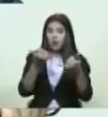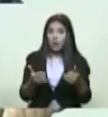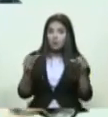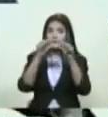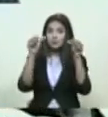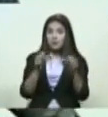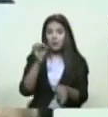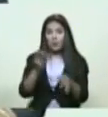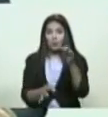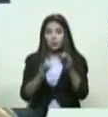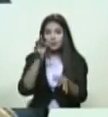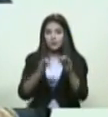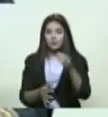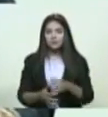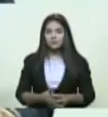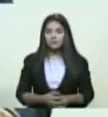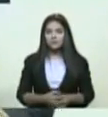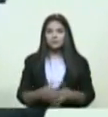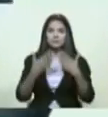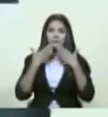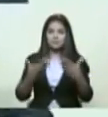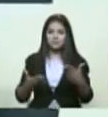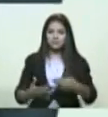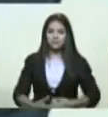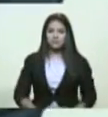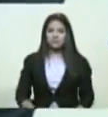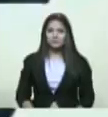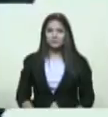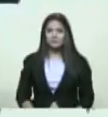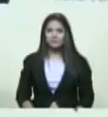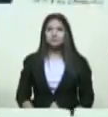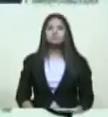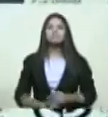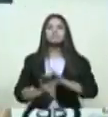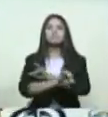justicia. Muchas gracias. Ha concluido esta rueda de prensa.